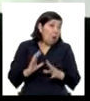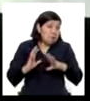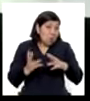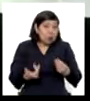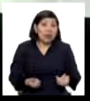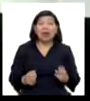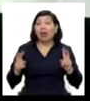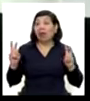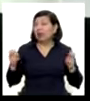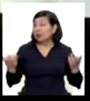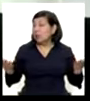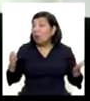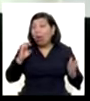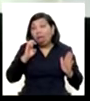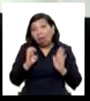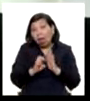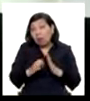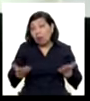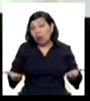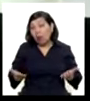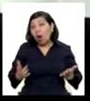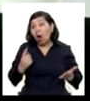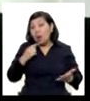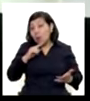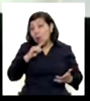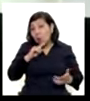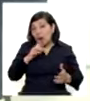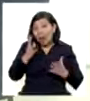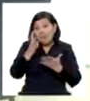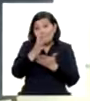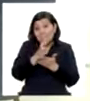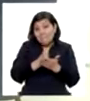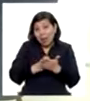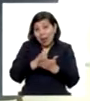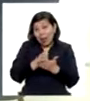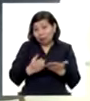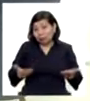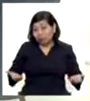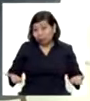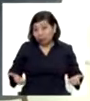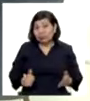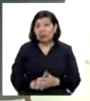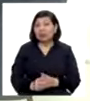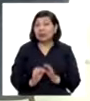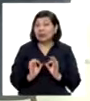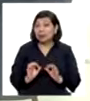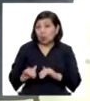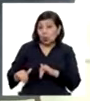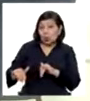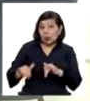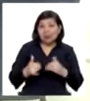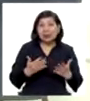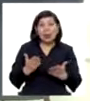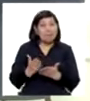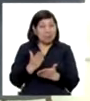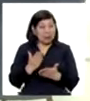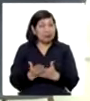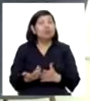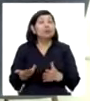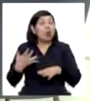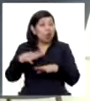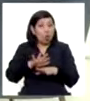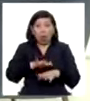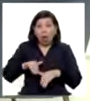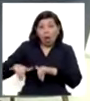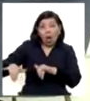mundial, ¿no?, el tema de género, reducir justamente, ¿no?, esta desigualdad que encontramos, incluir